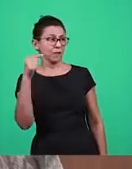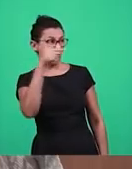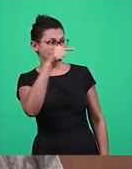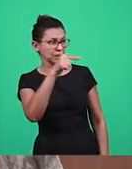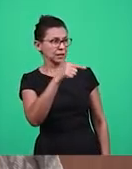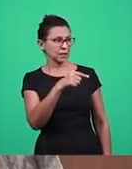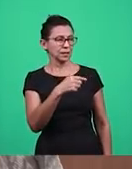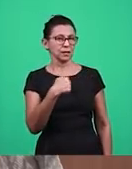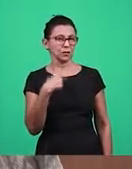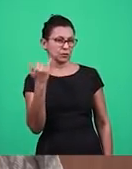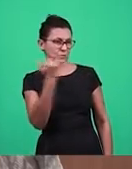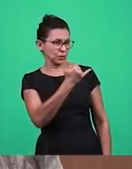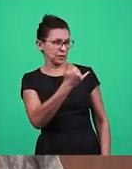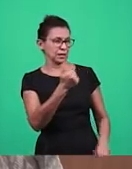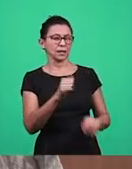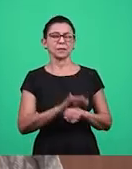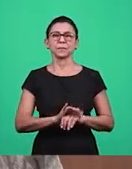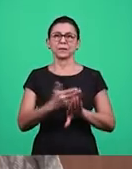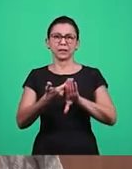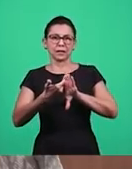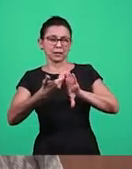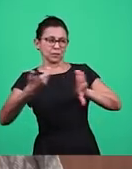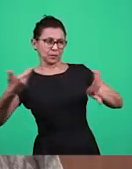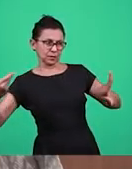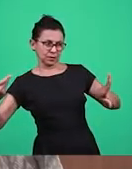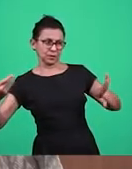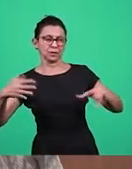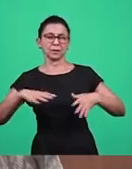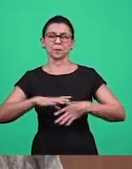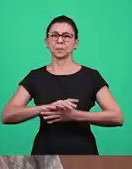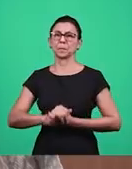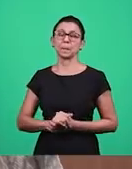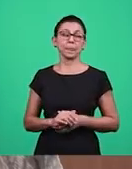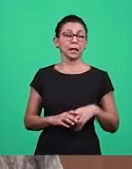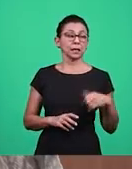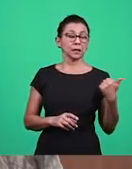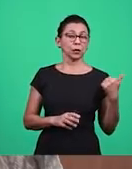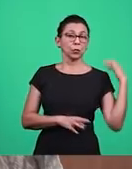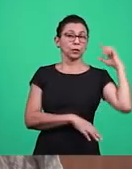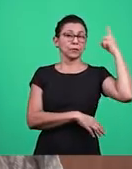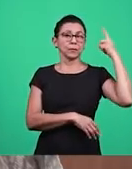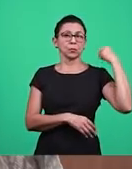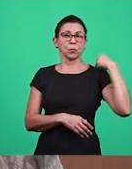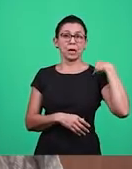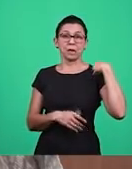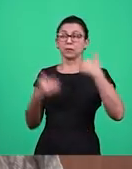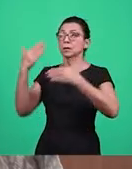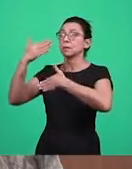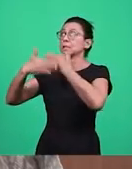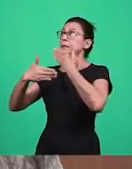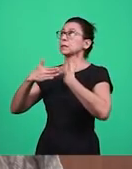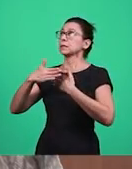hombre, entonces él dice: ahora yo estoy delante de un Dios con un poder supremo que proferió esta sentencia